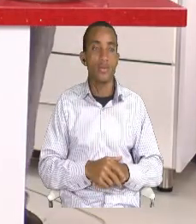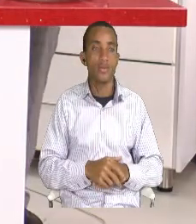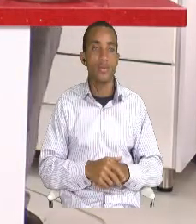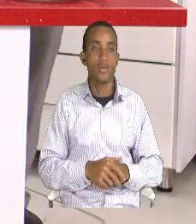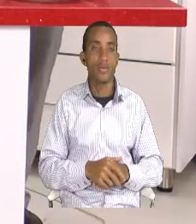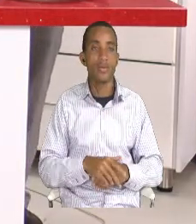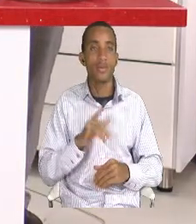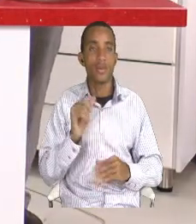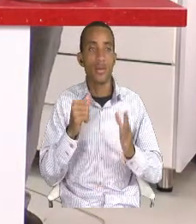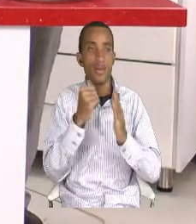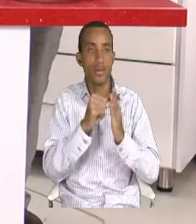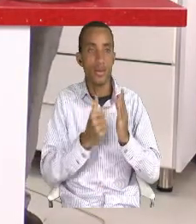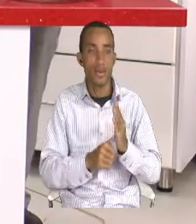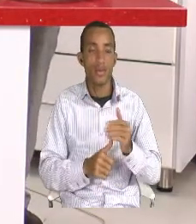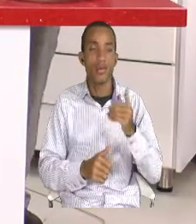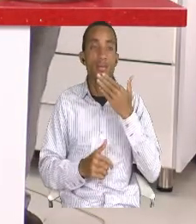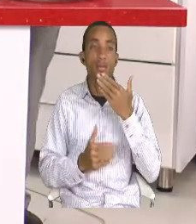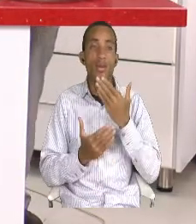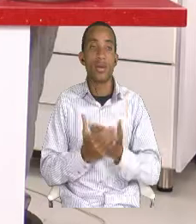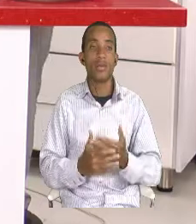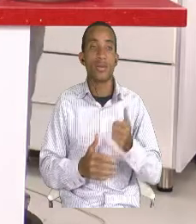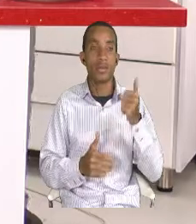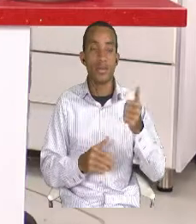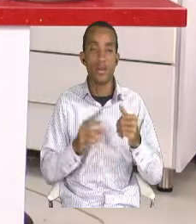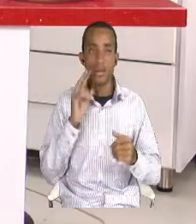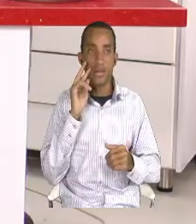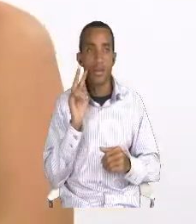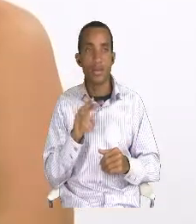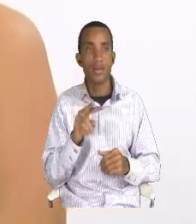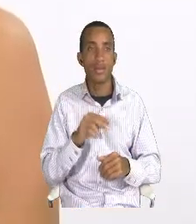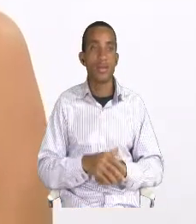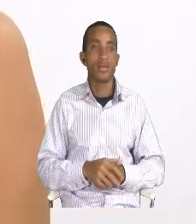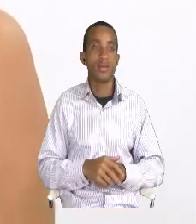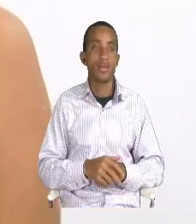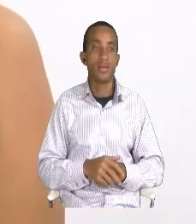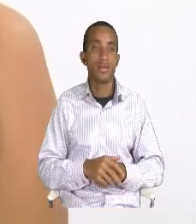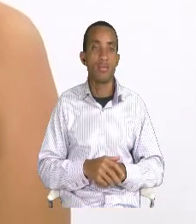por el programa. Muchísimas gracias. ¿Hace cuánto nos ves?